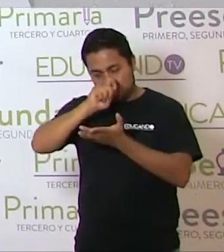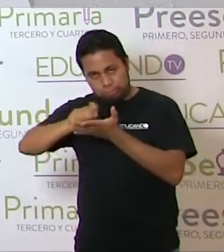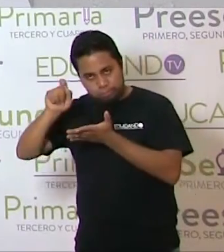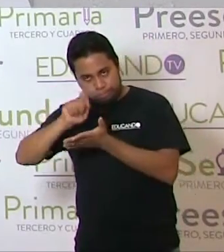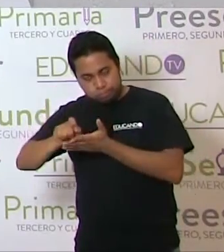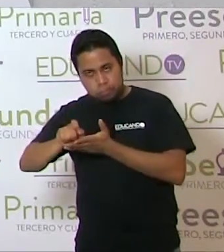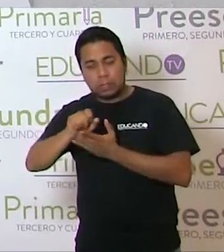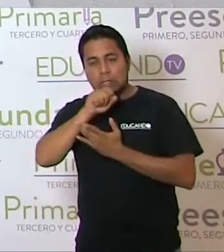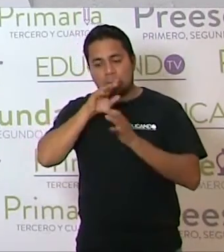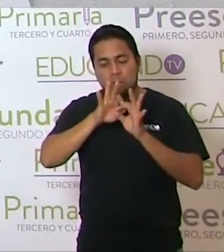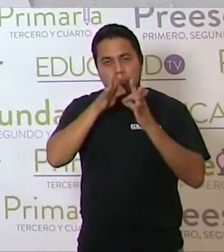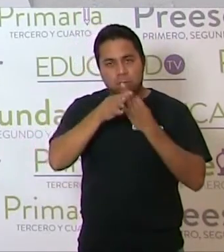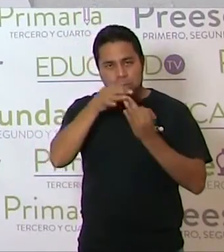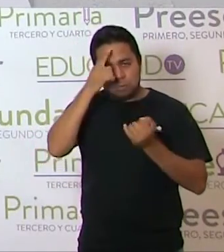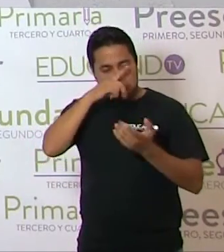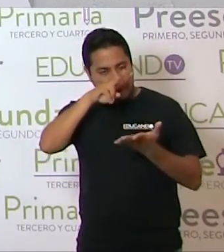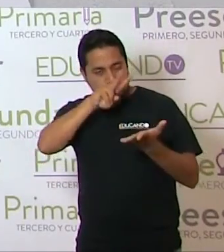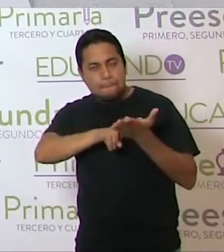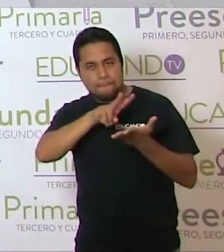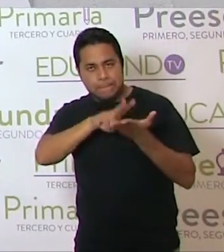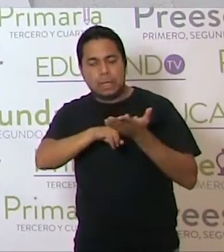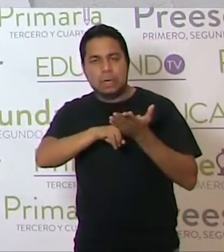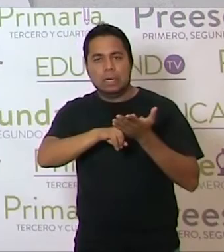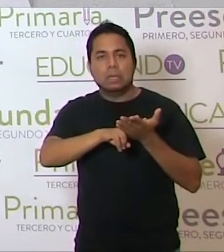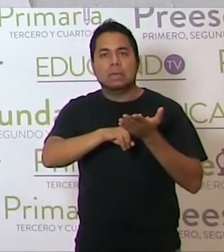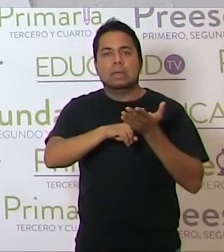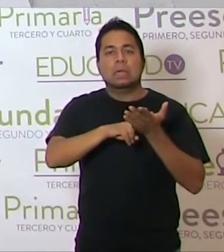las formas de validar los argumentos